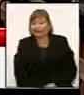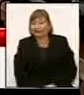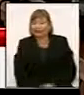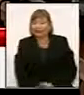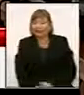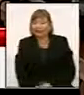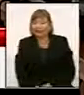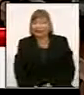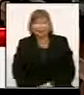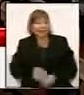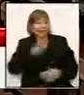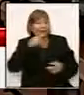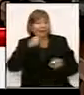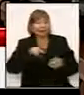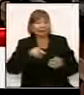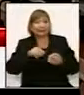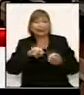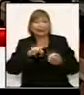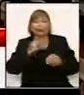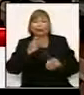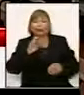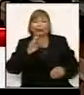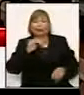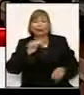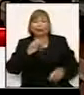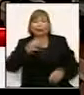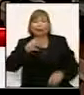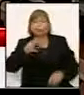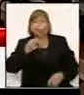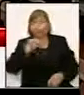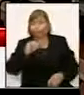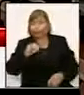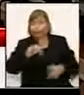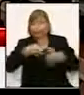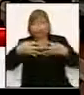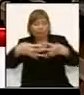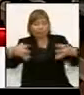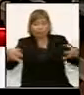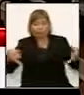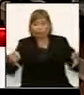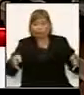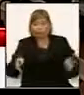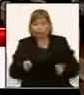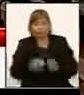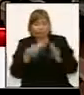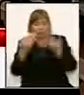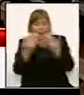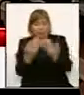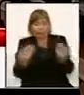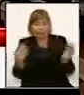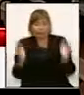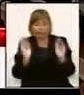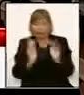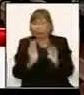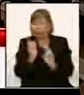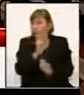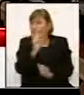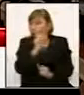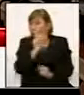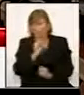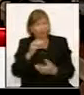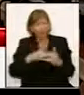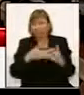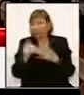está ahorita la urbanizadora PRO lo ha tomado, o sea, lo ha encerrado. Todavía lo ha cercado, mejor dicho. No hay ninguna